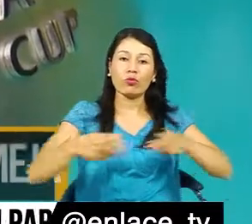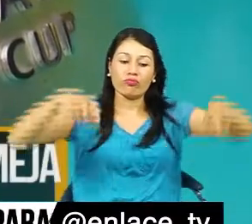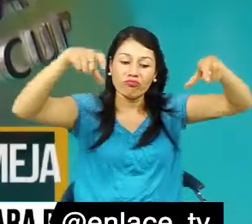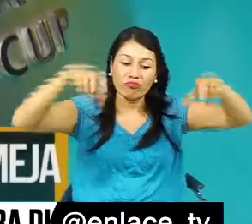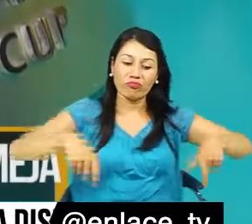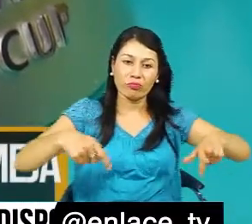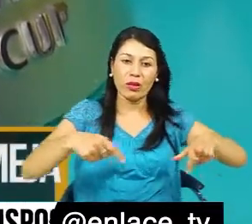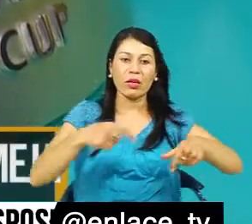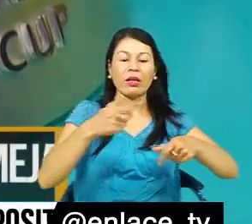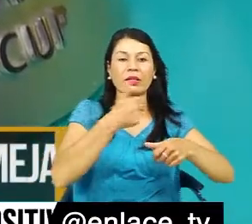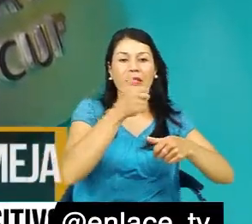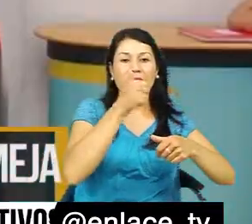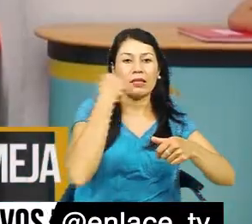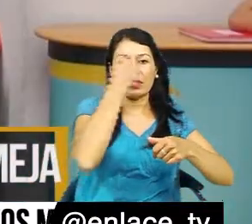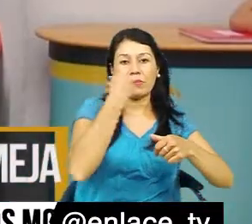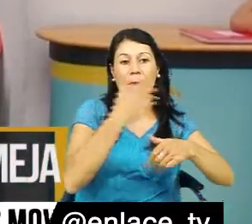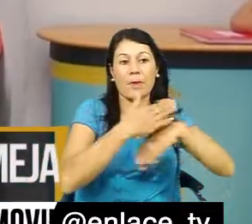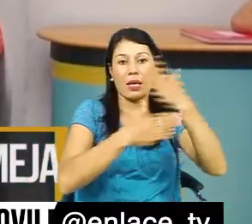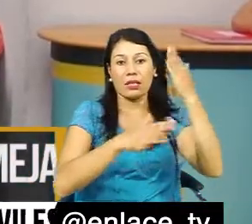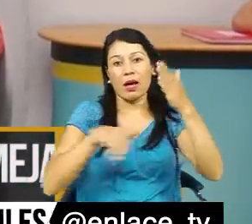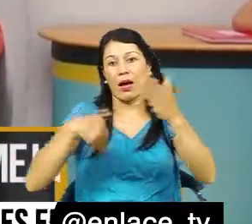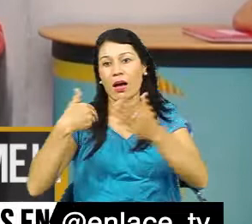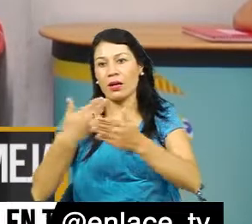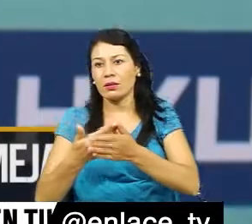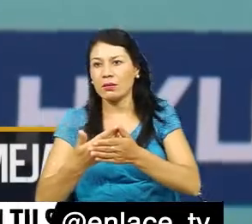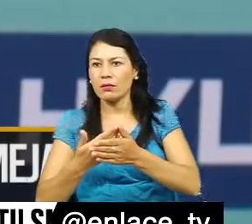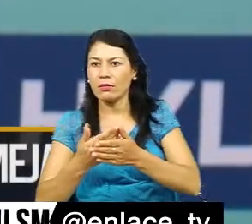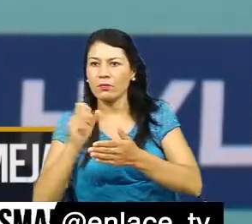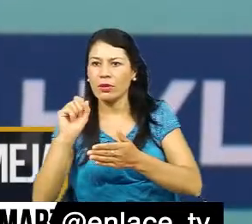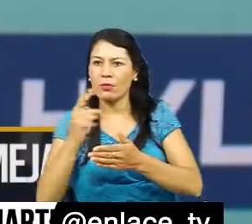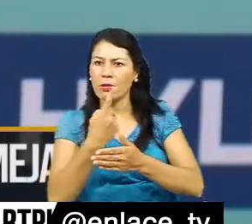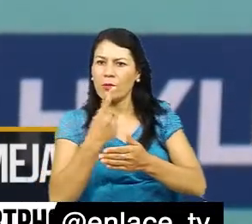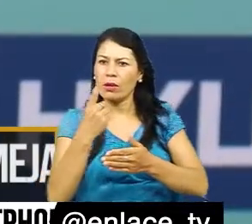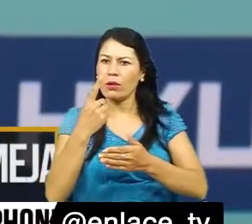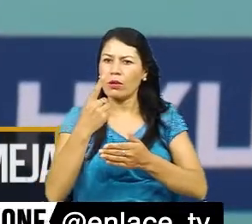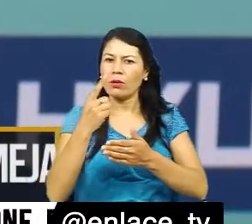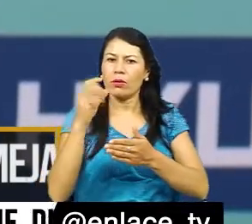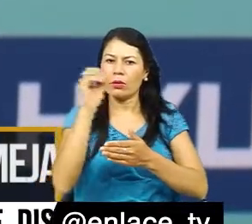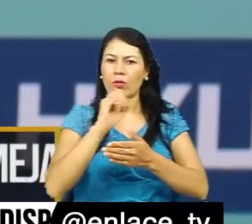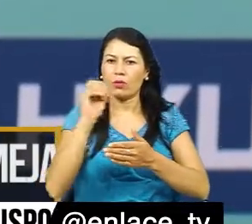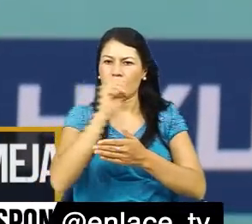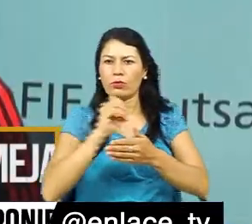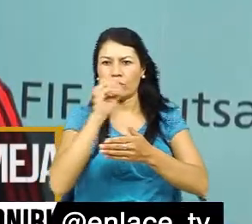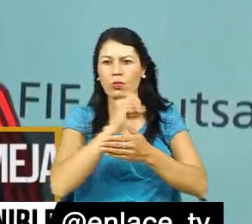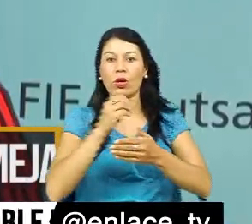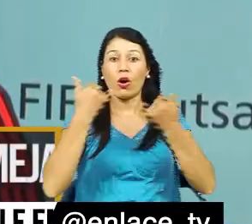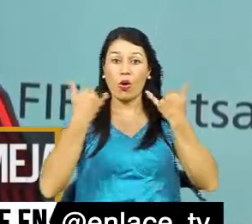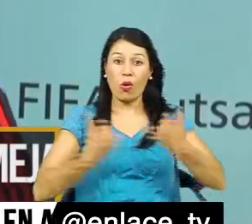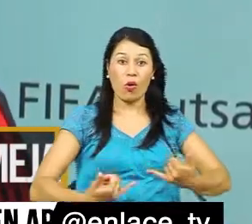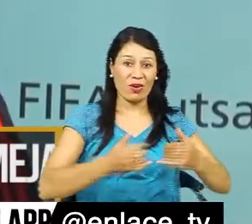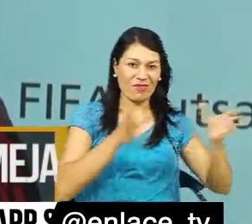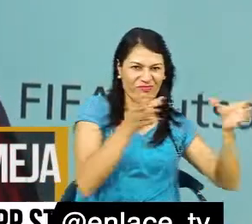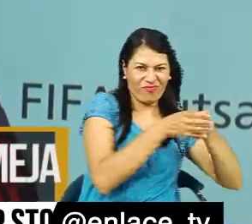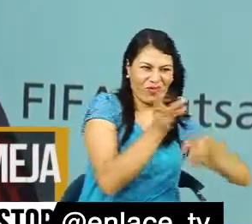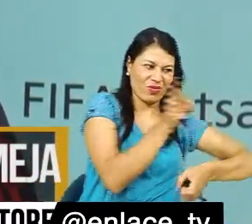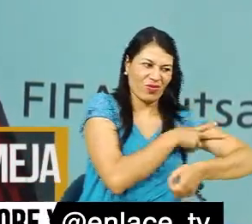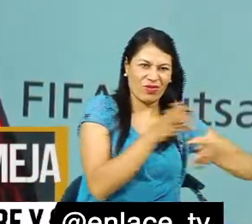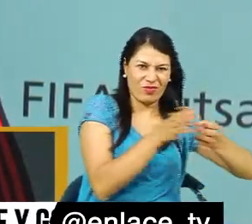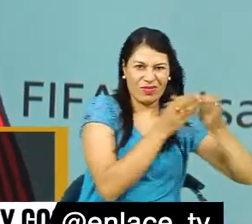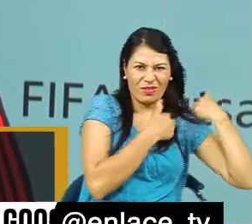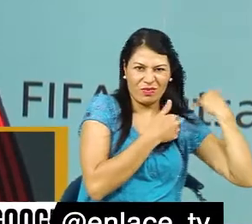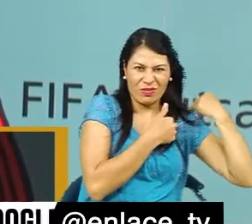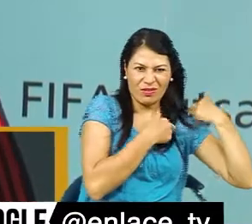de octubre. Hoy el comité organizador realizó un evento en la ciudad y lo trajo a Barranca Bermeja. La verdad pues es un